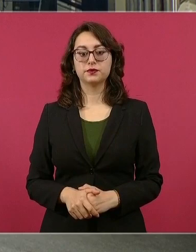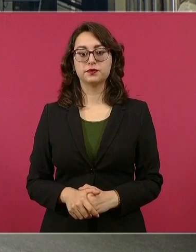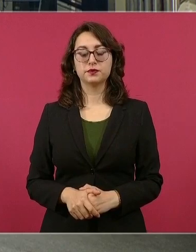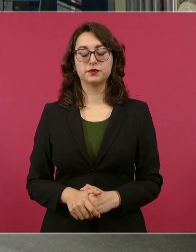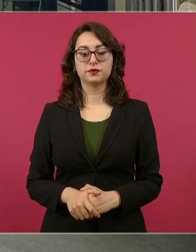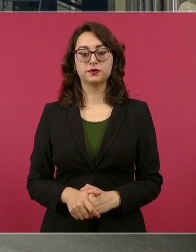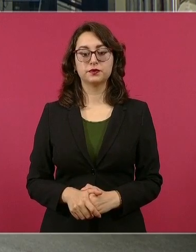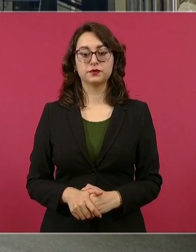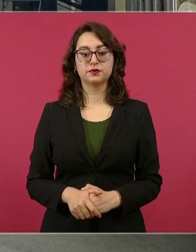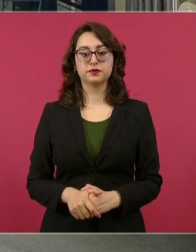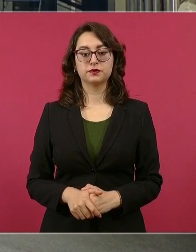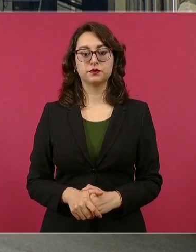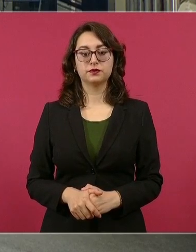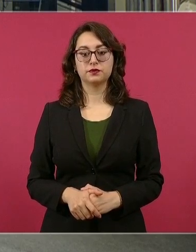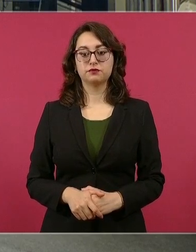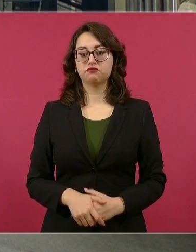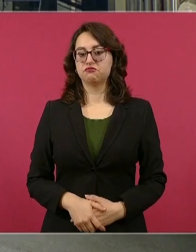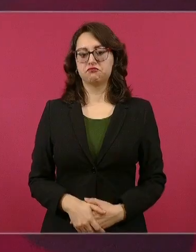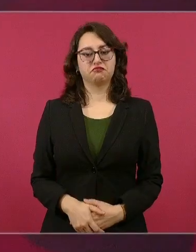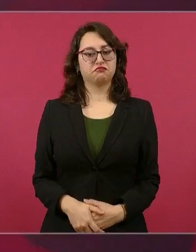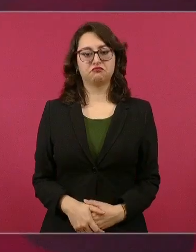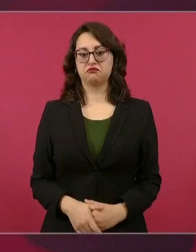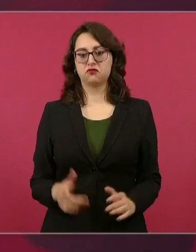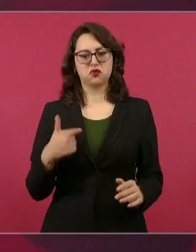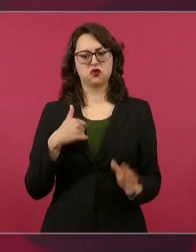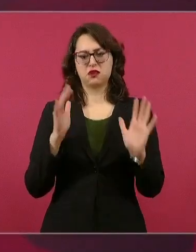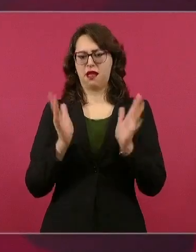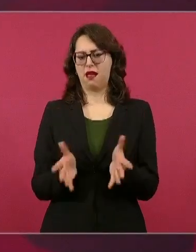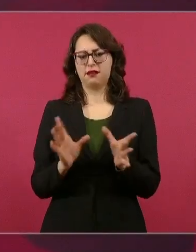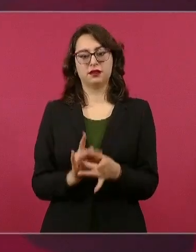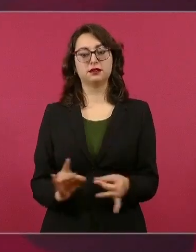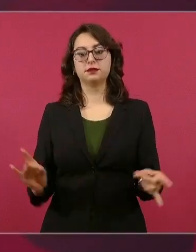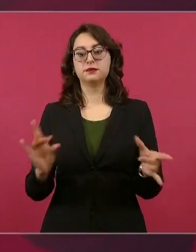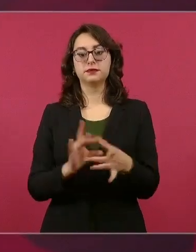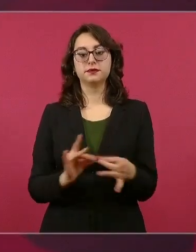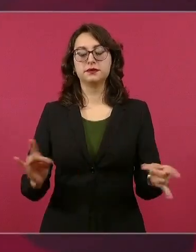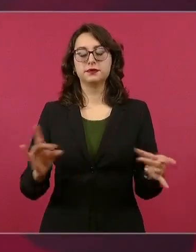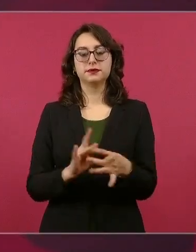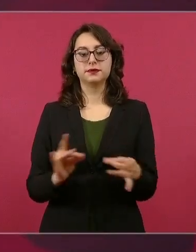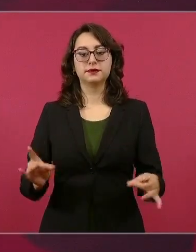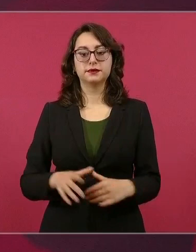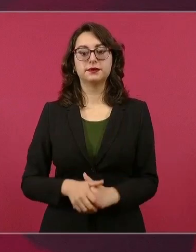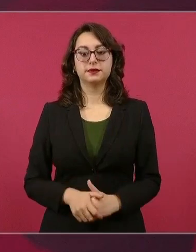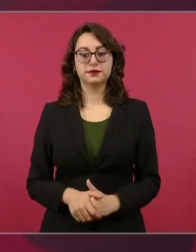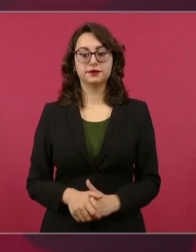No, pues es, ya hablé bastantísimo. Fue el inicio de la.